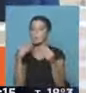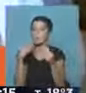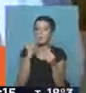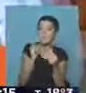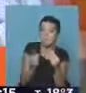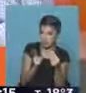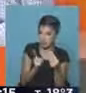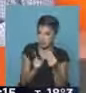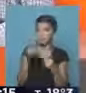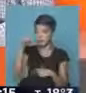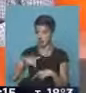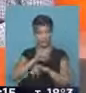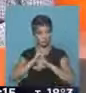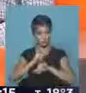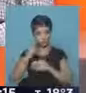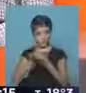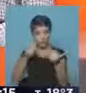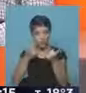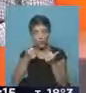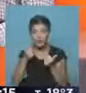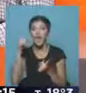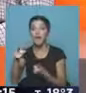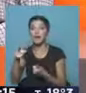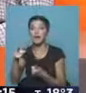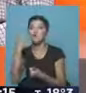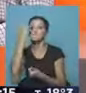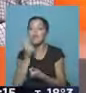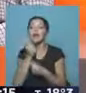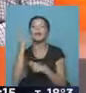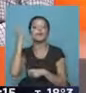dijo aquí en el informe previo, es un gran admirador del chavismo.